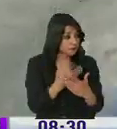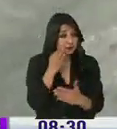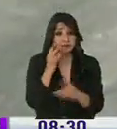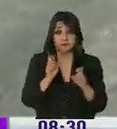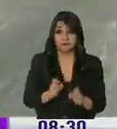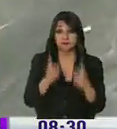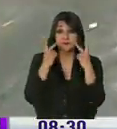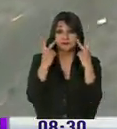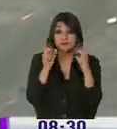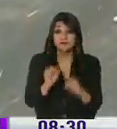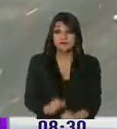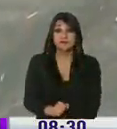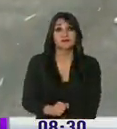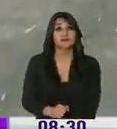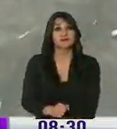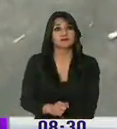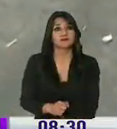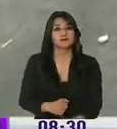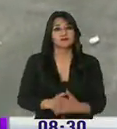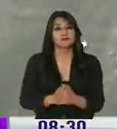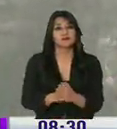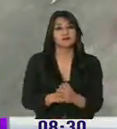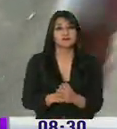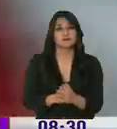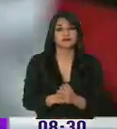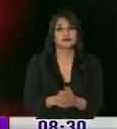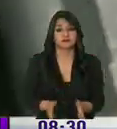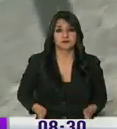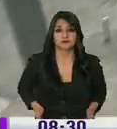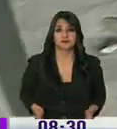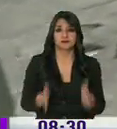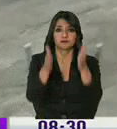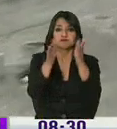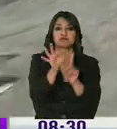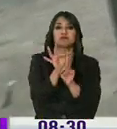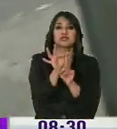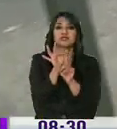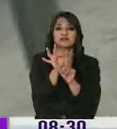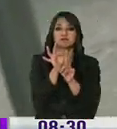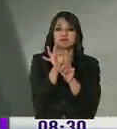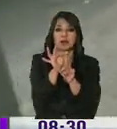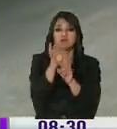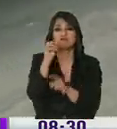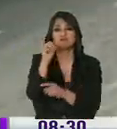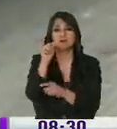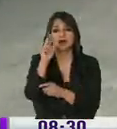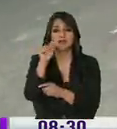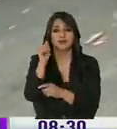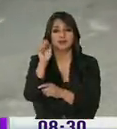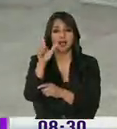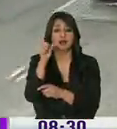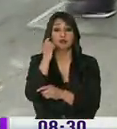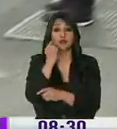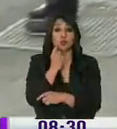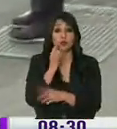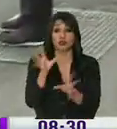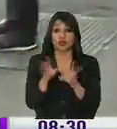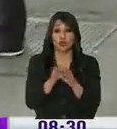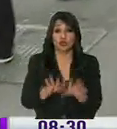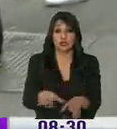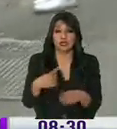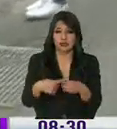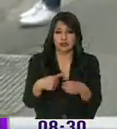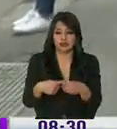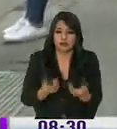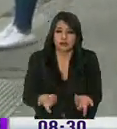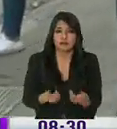pueden realmente ver, como decía, esta es una avenida principal, la Mariscal Sucre, de toda la capital, y es imposible que no